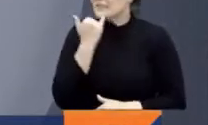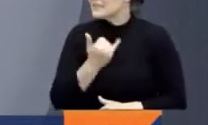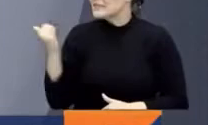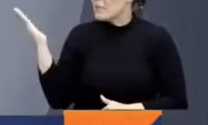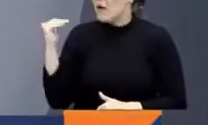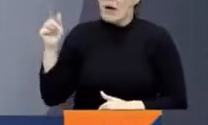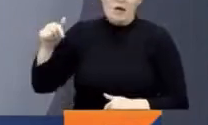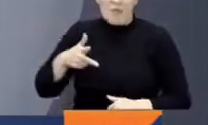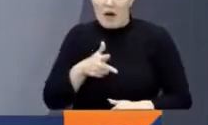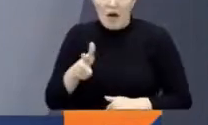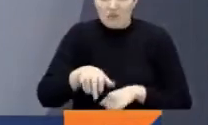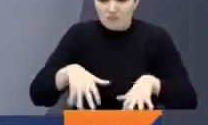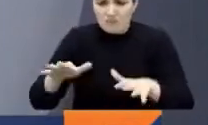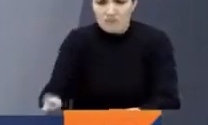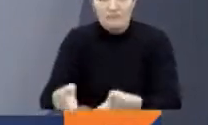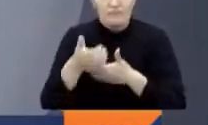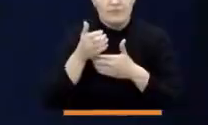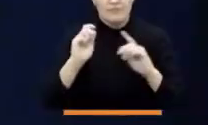población.